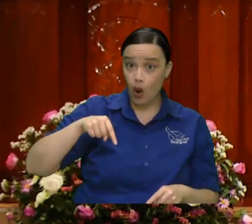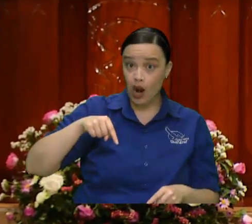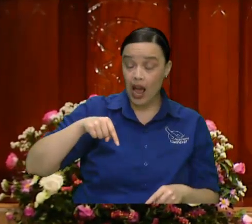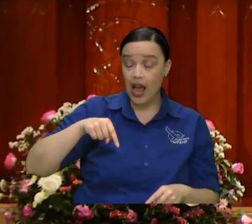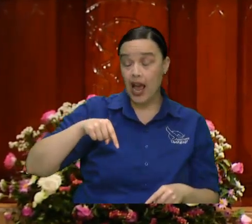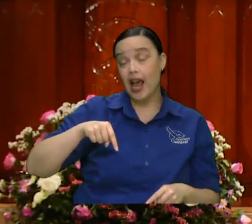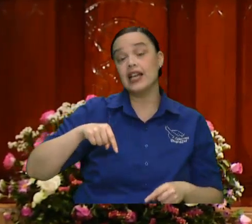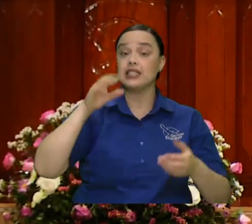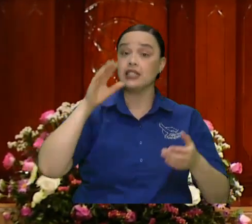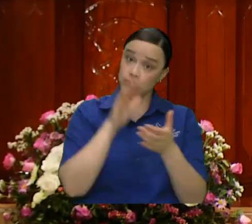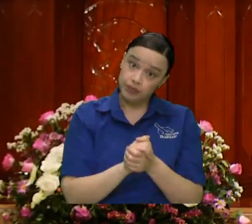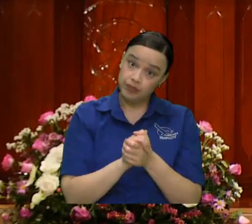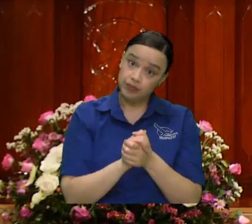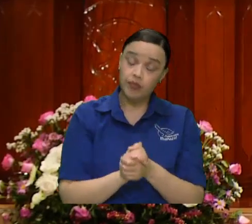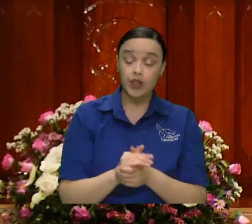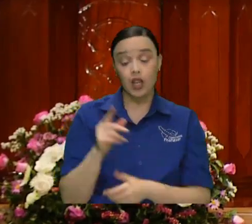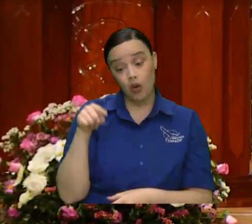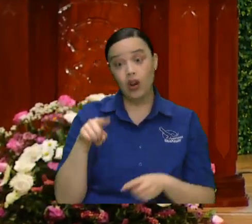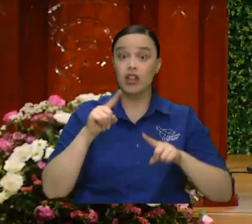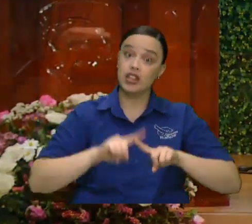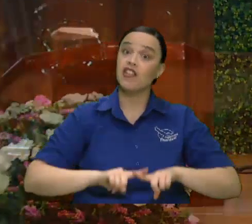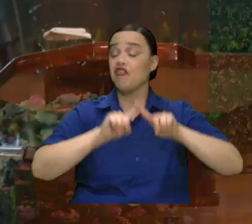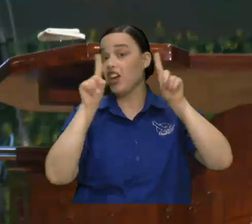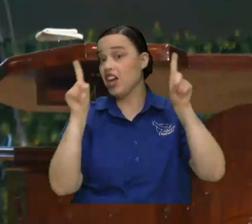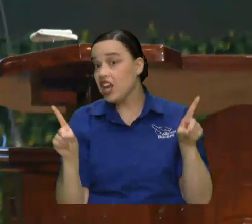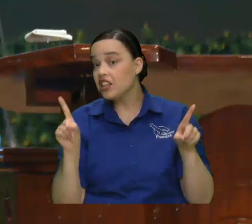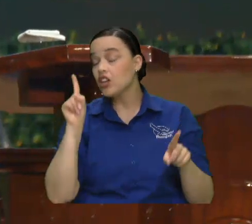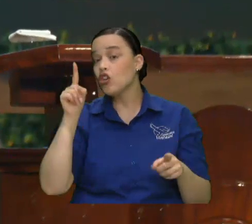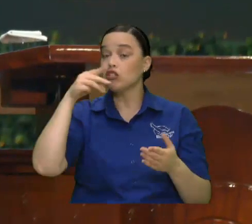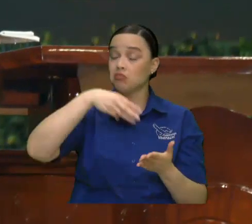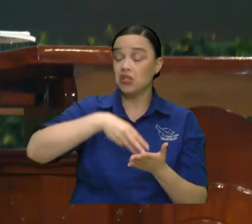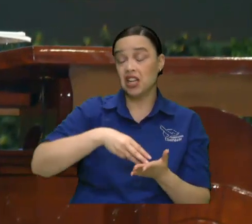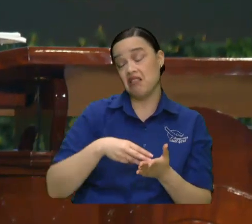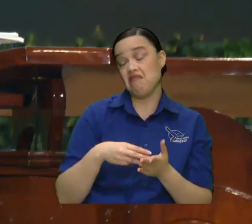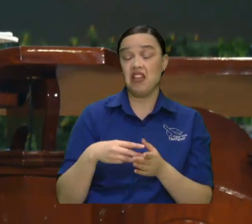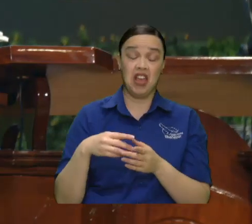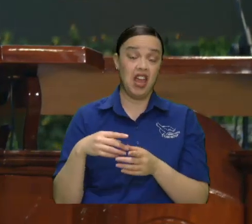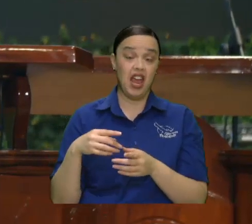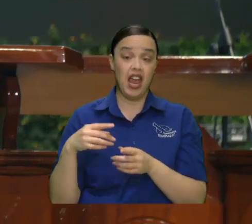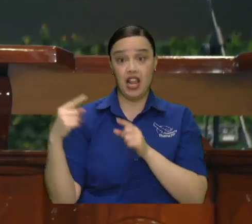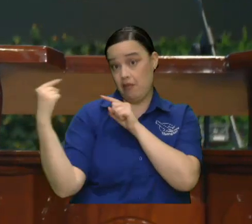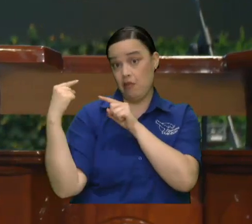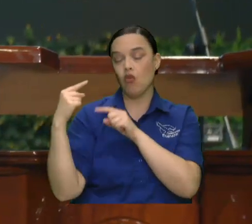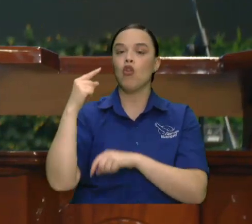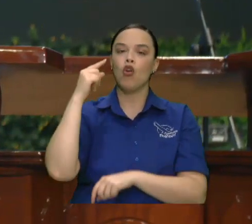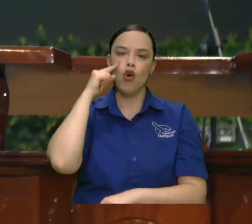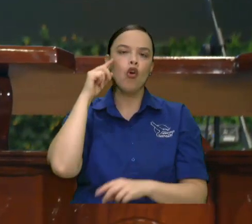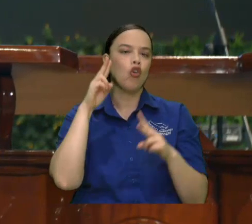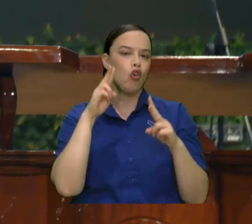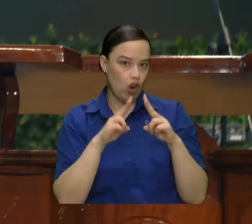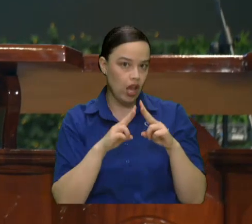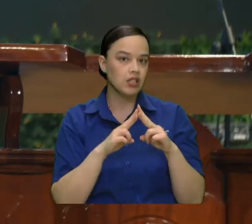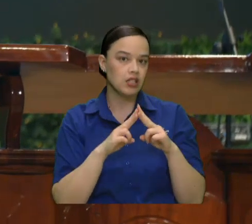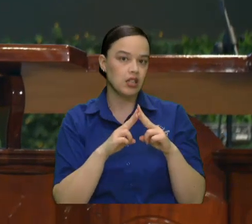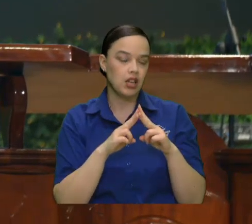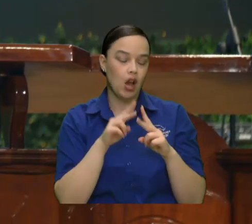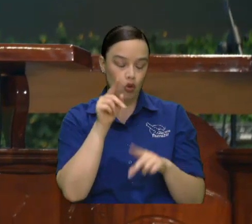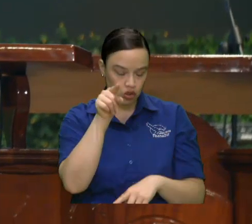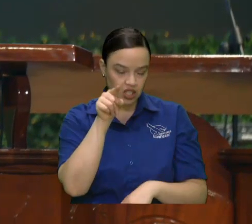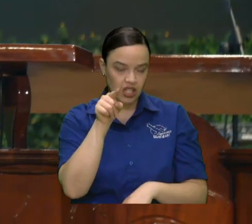distinto esos 1000 enemigos ya lo conocen es más saben de qué pata que cojea